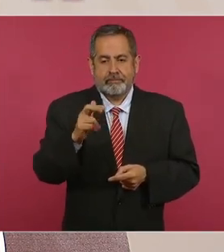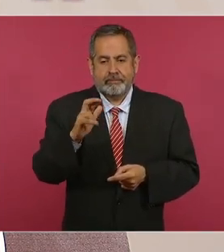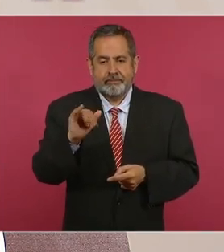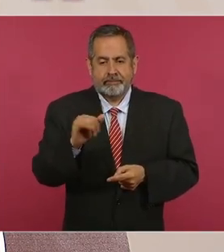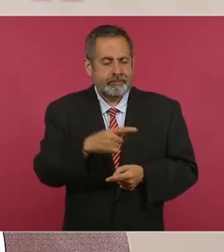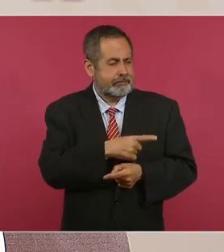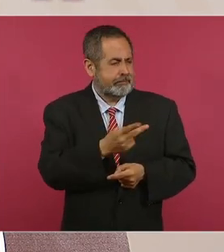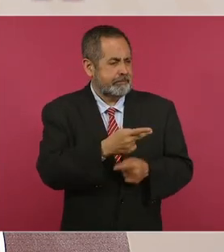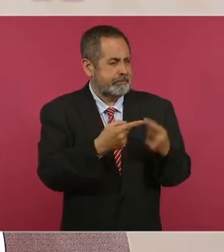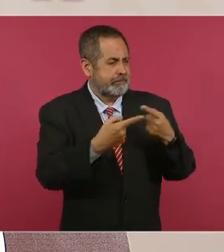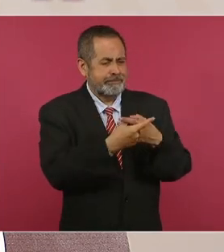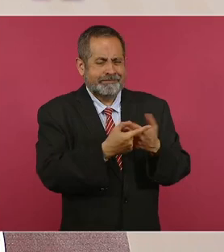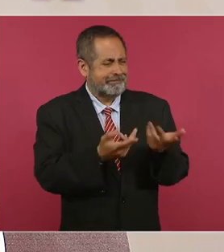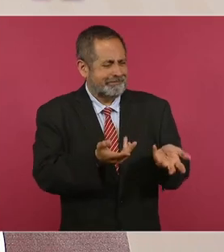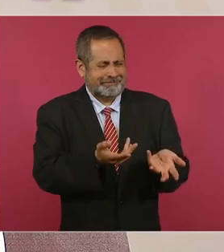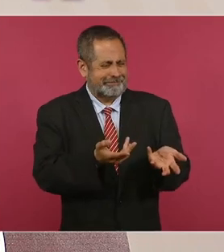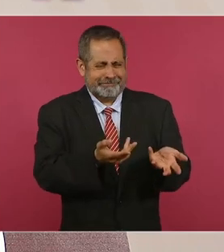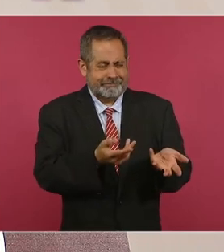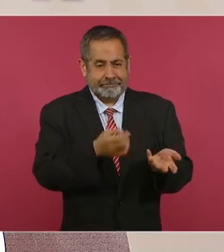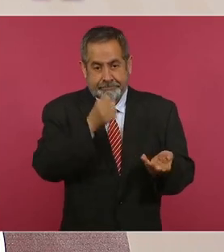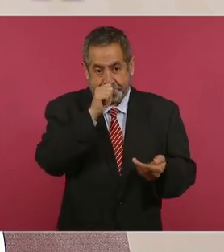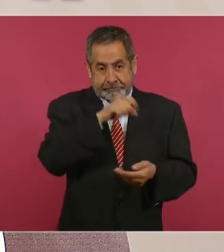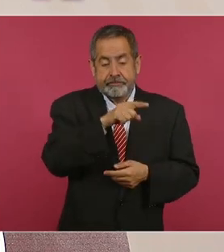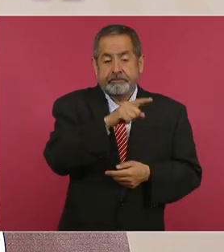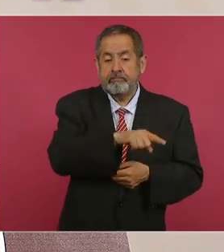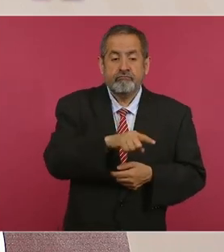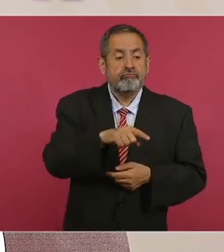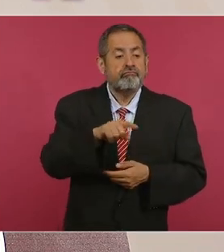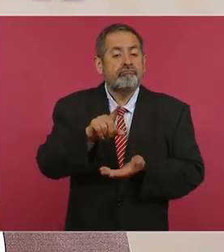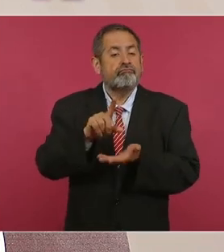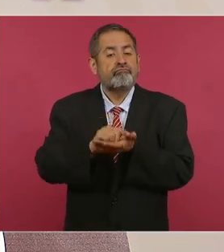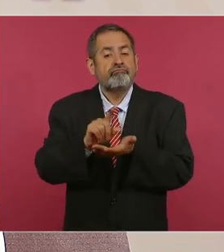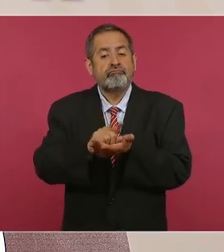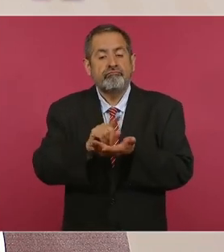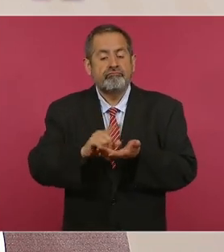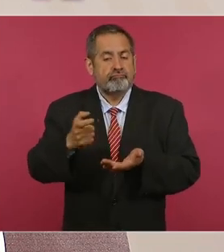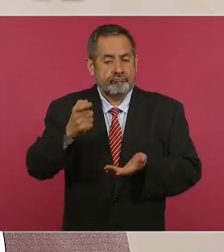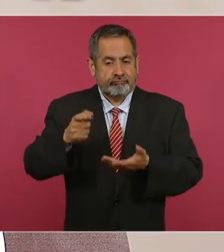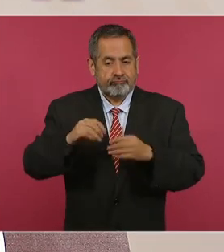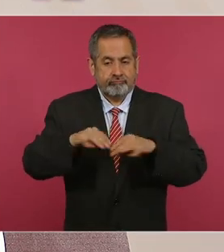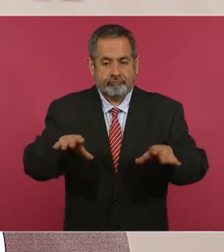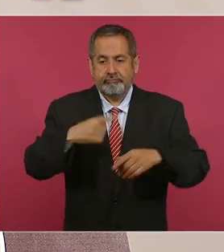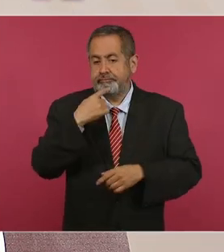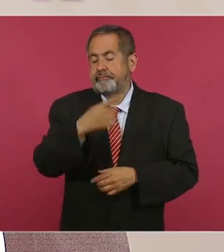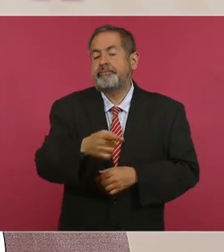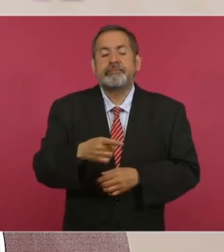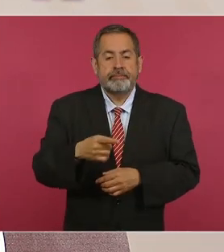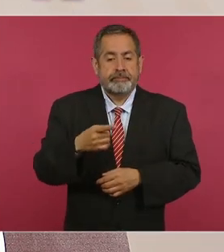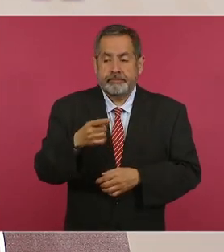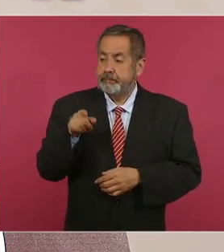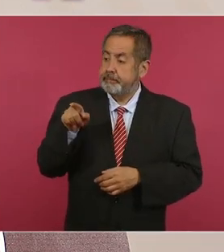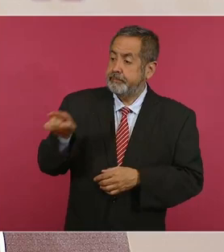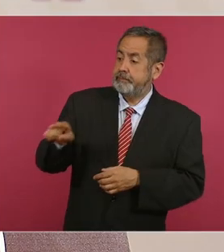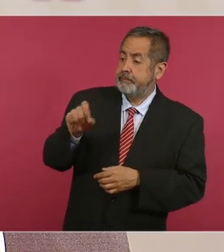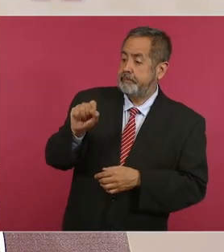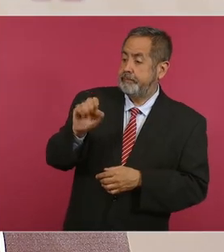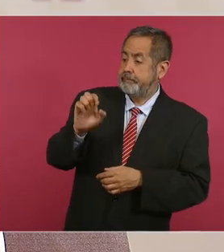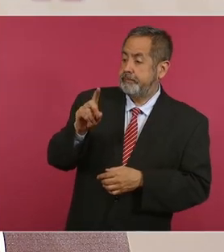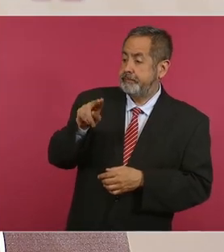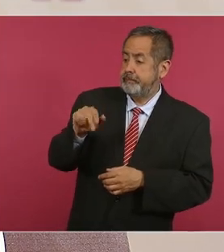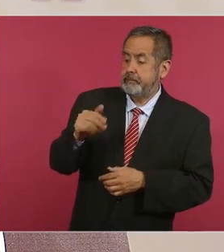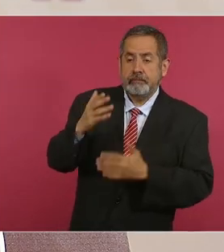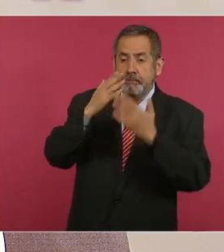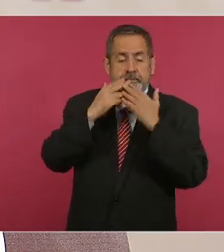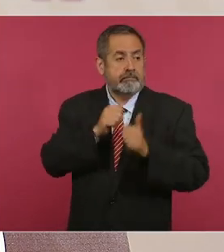compañía y dijo en su cuenta de ex que la Secretaría de la Defensa Nacional no envió